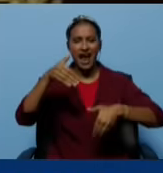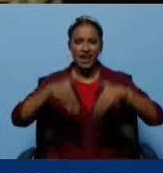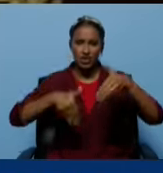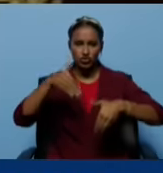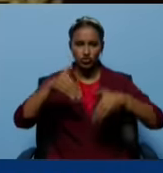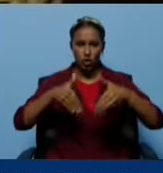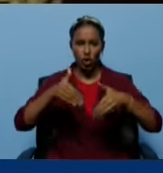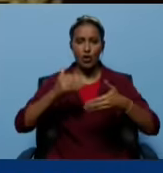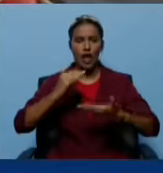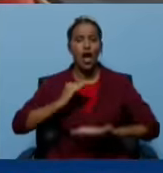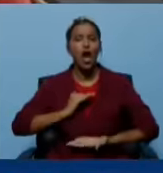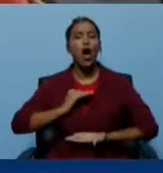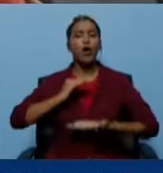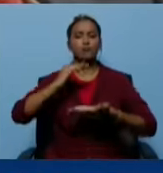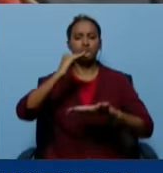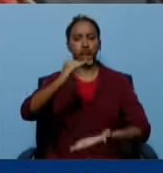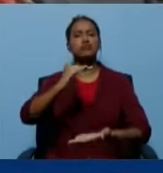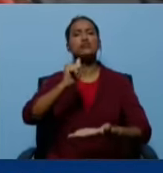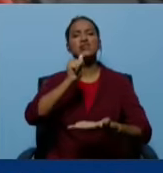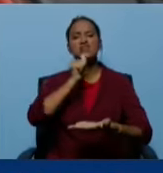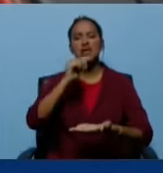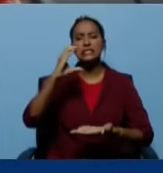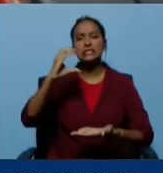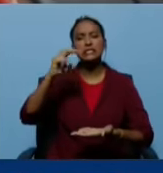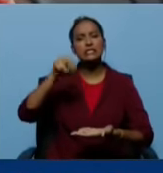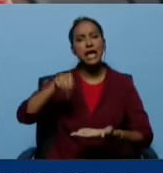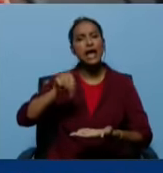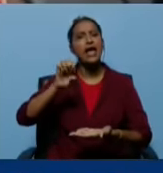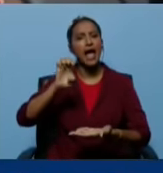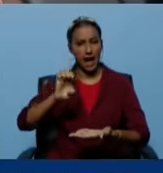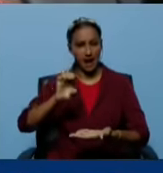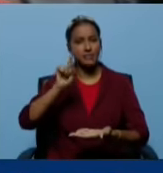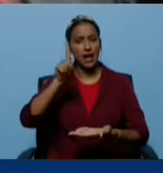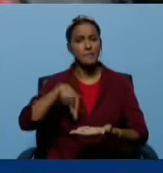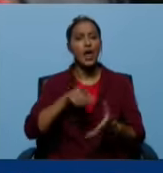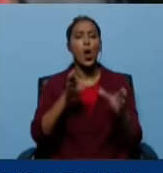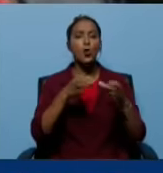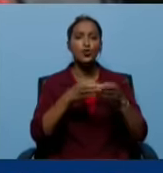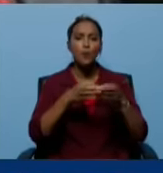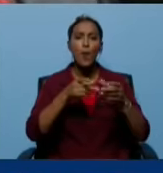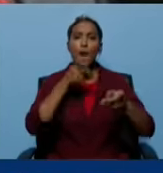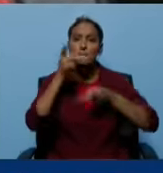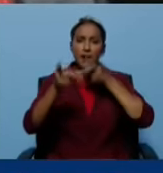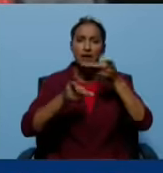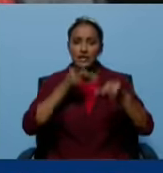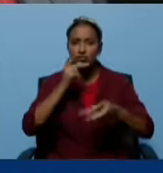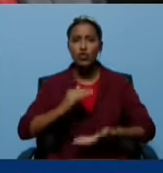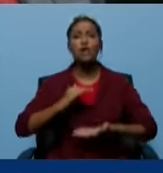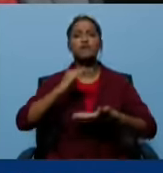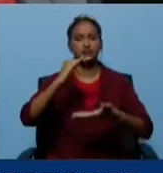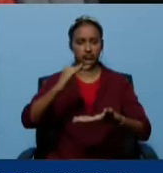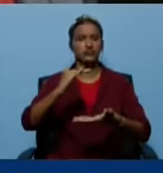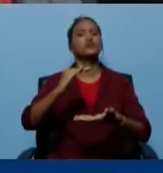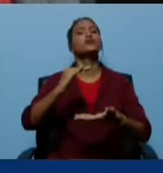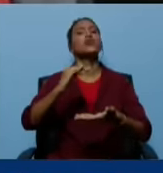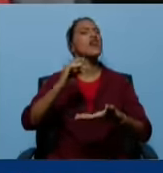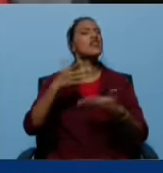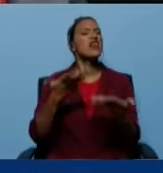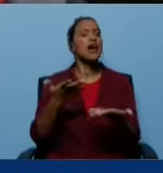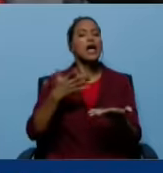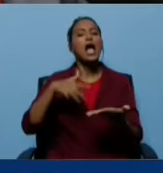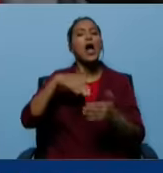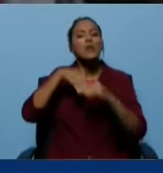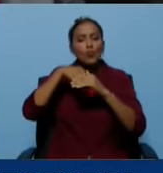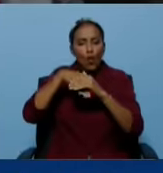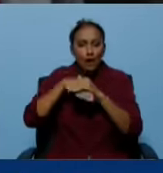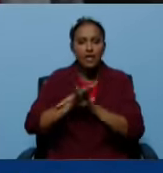el Consejo Nacional Electoral y los partidos políticos queda en resguardo de esta sala electoral